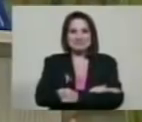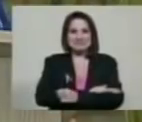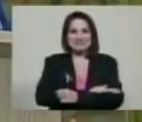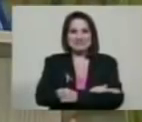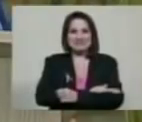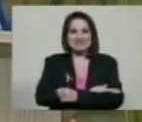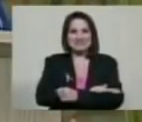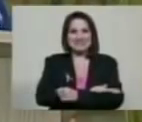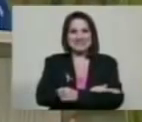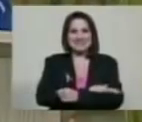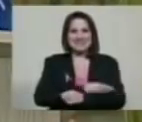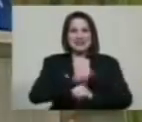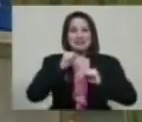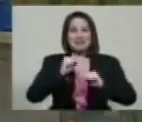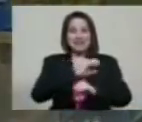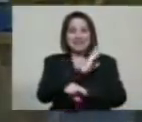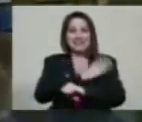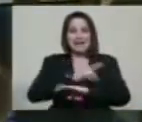Platanazo más fuerte.